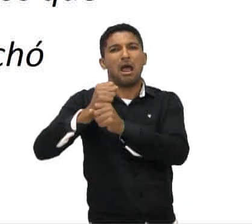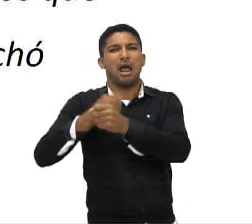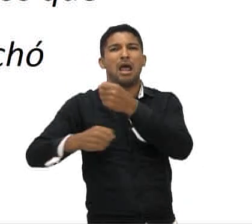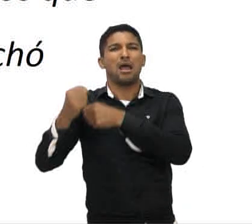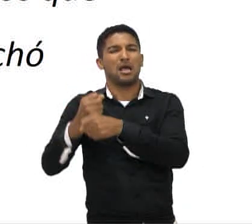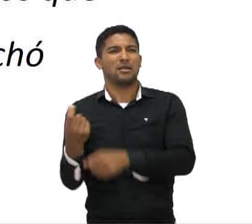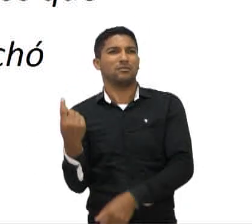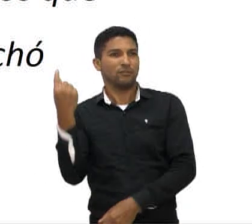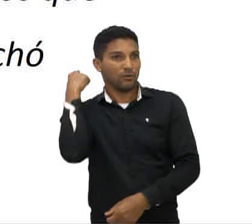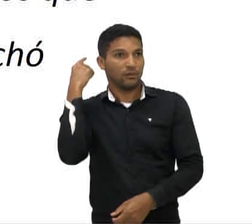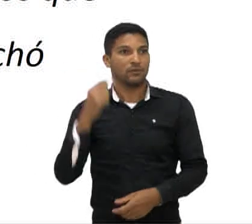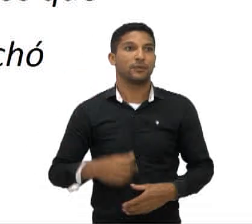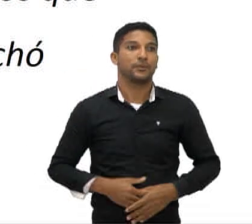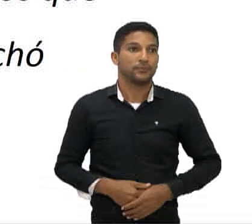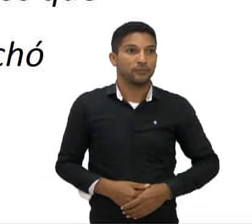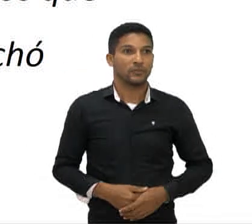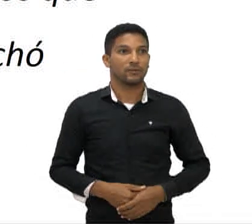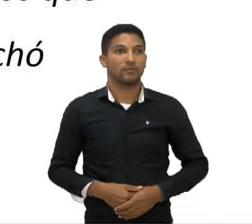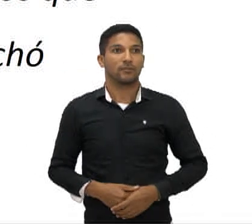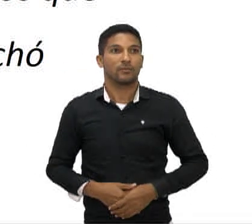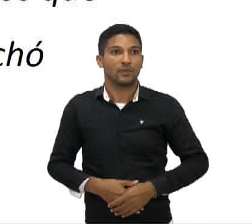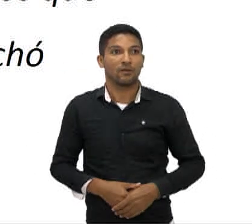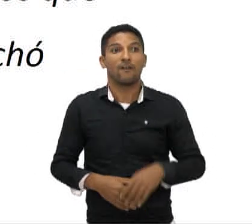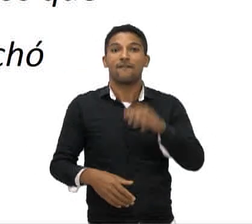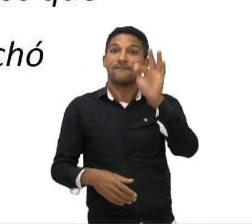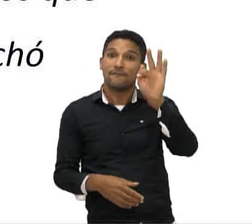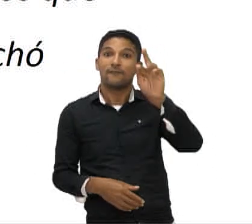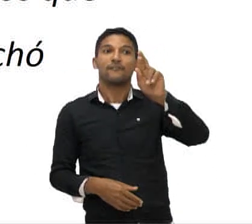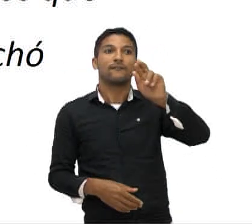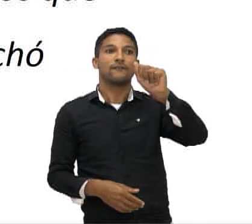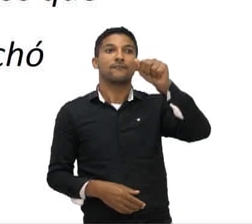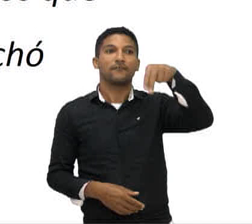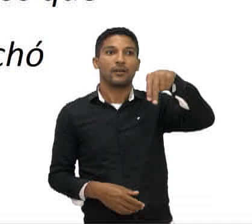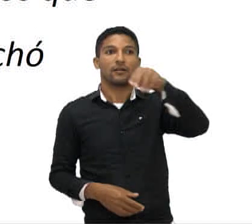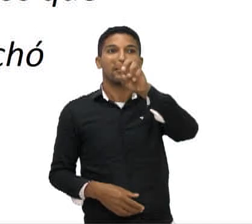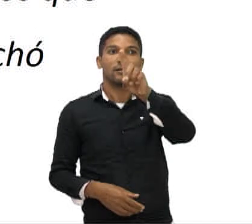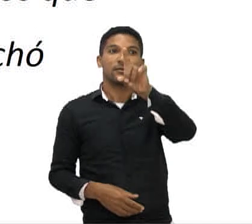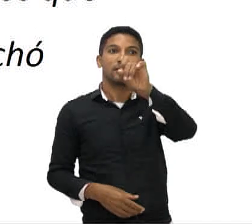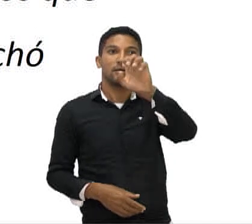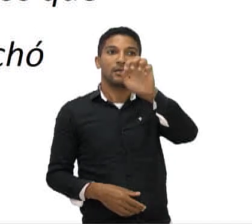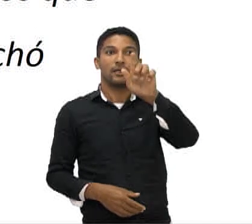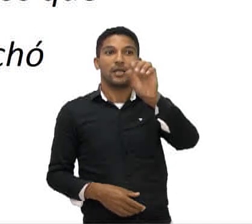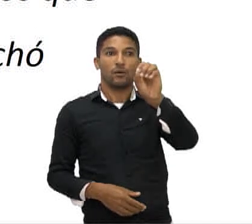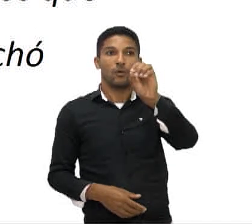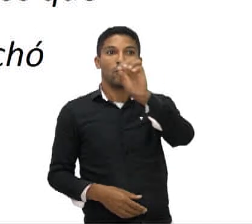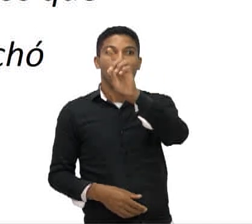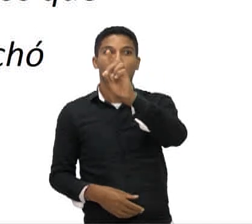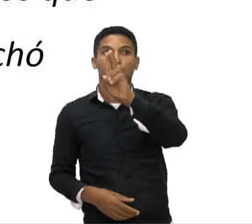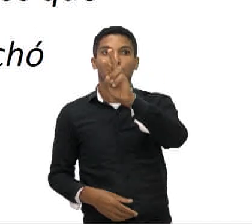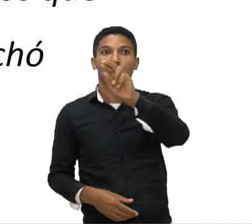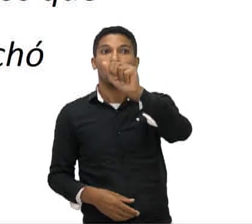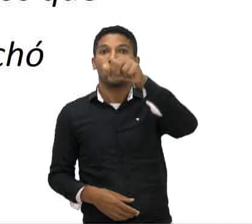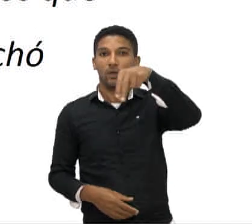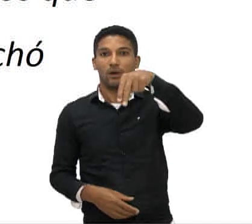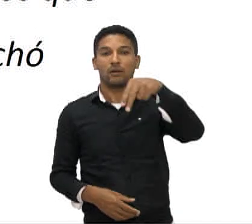evangelizadores españoles, daba cuenta de que el emperador azteca Moctezuma estaba preocupado por sueños que advertían